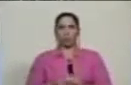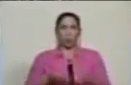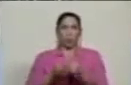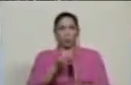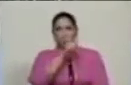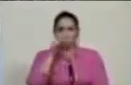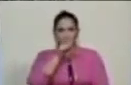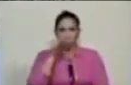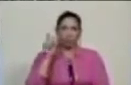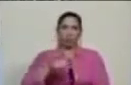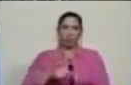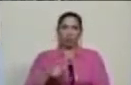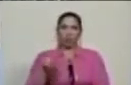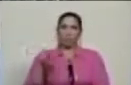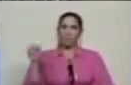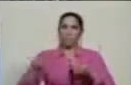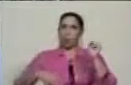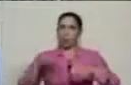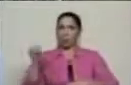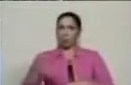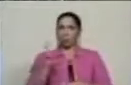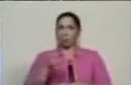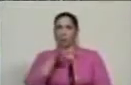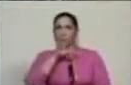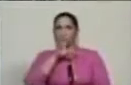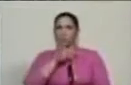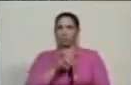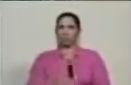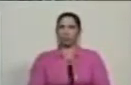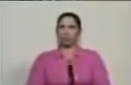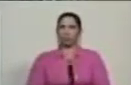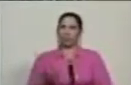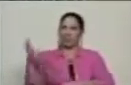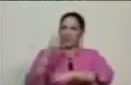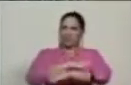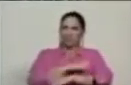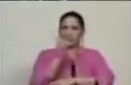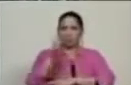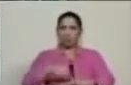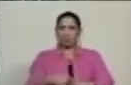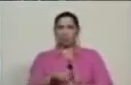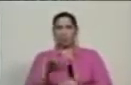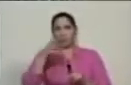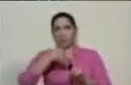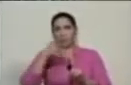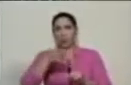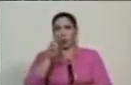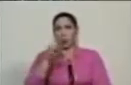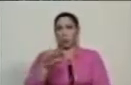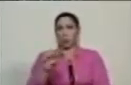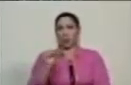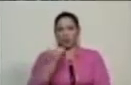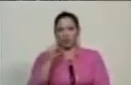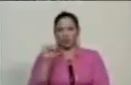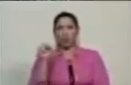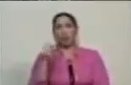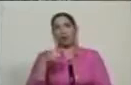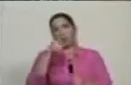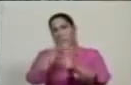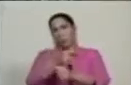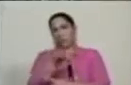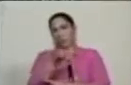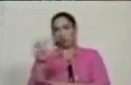para explosivos y también caninos de ataque. También informaba que este centro de formación de la UNES ya ha graduado a más de